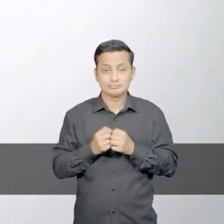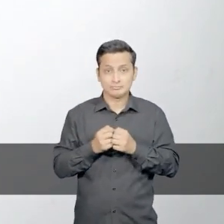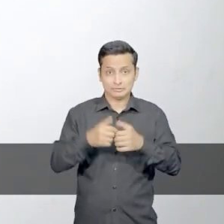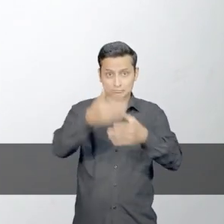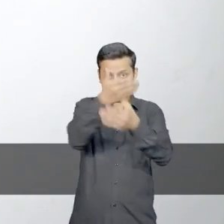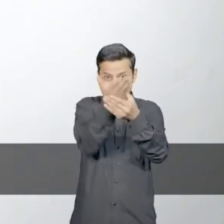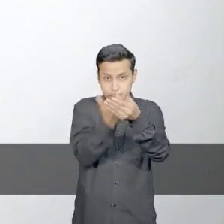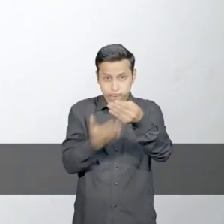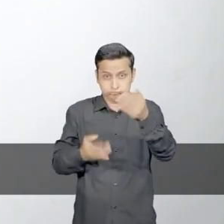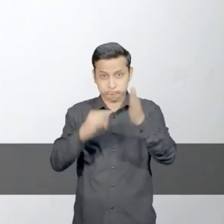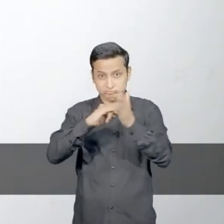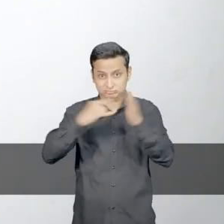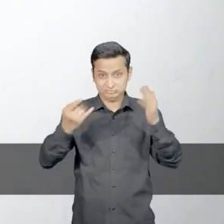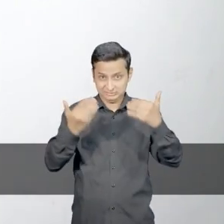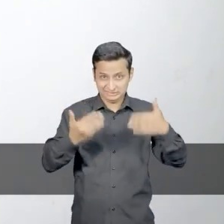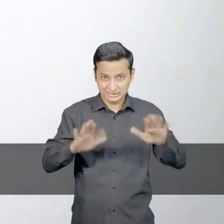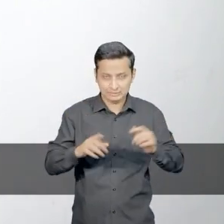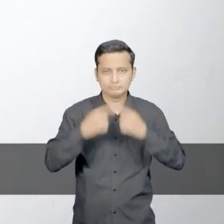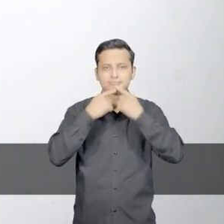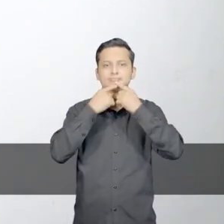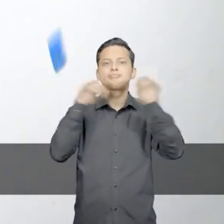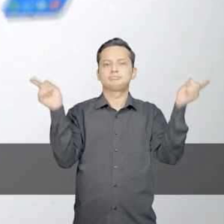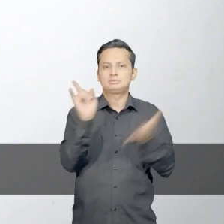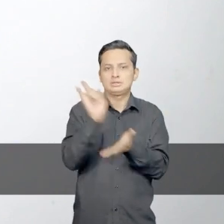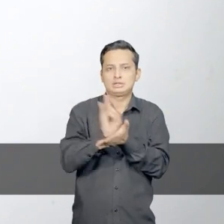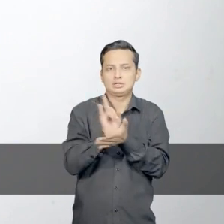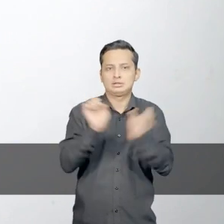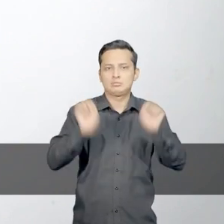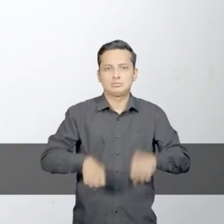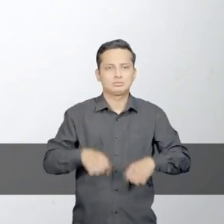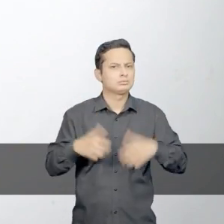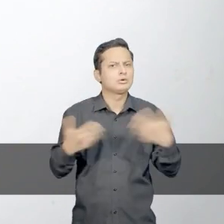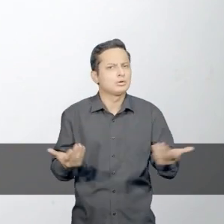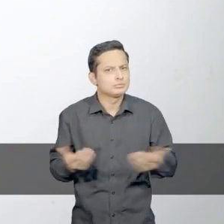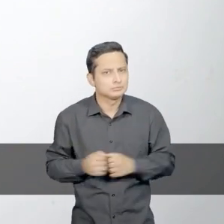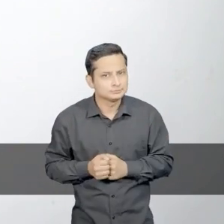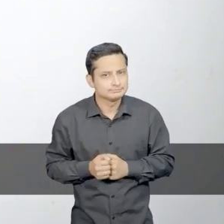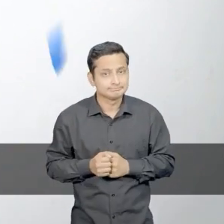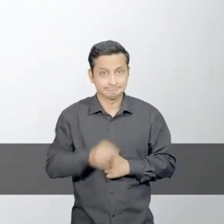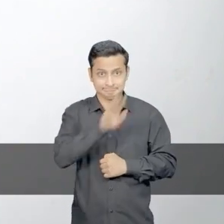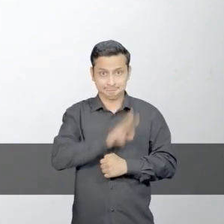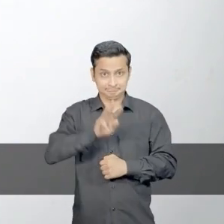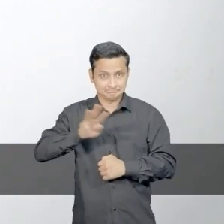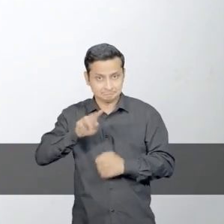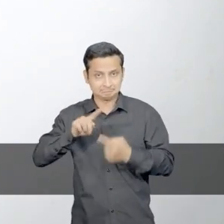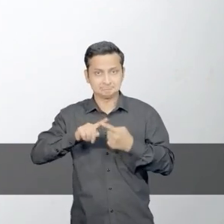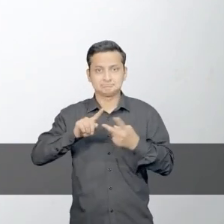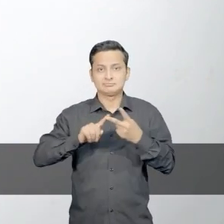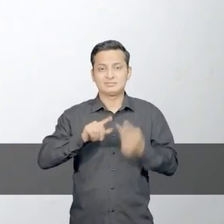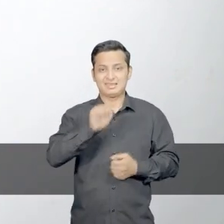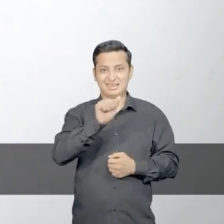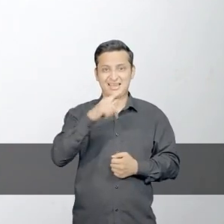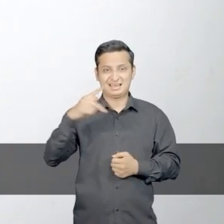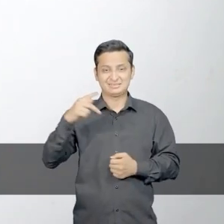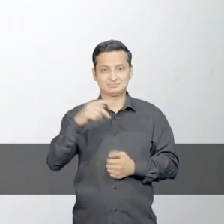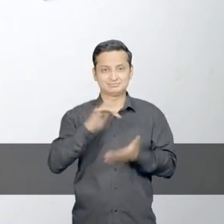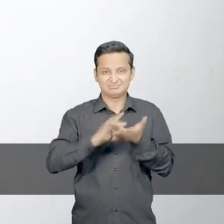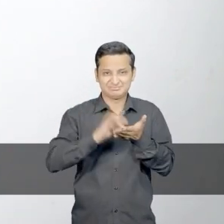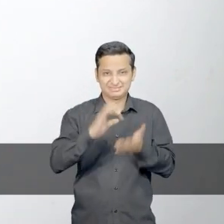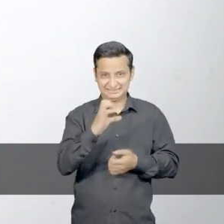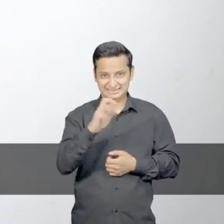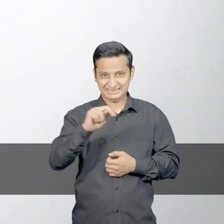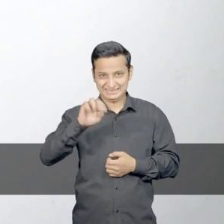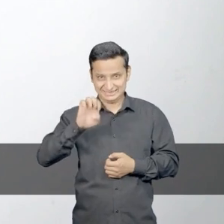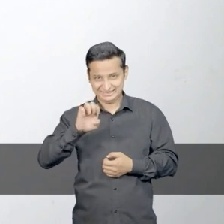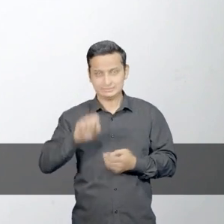y podrá descargarse y será consultada a través del aplicativo móvil, página web del CNE y el